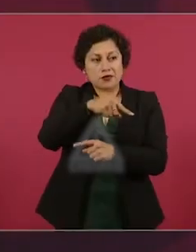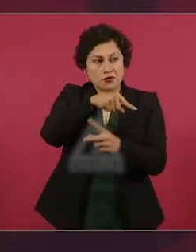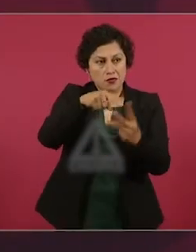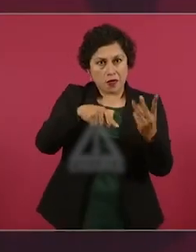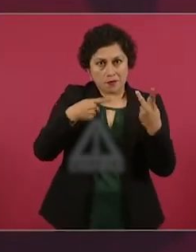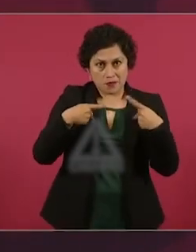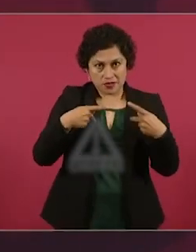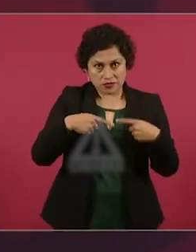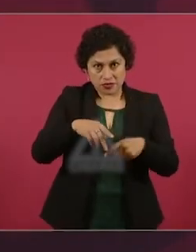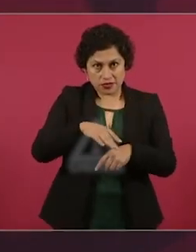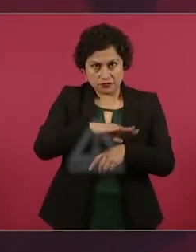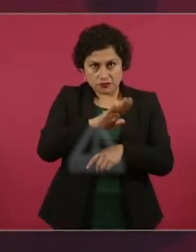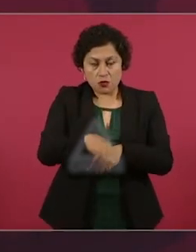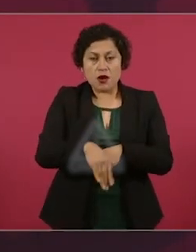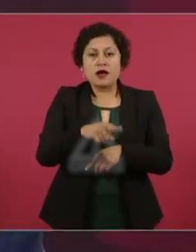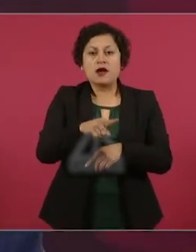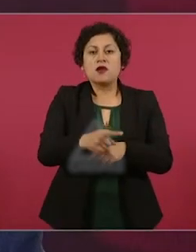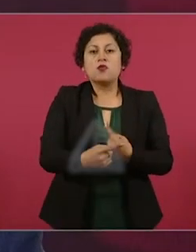no